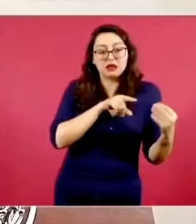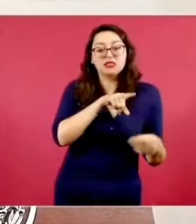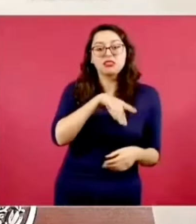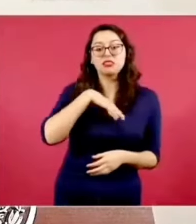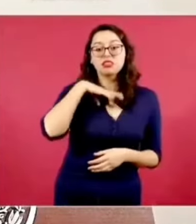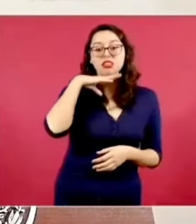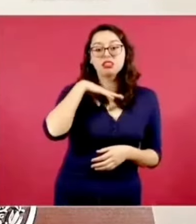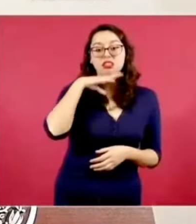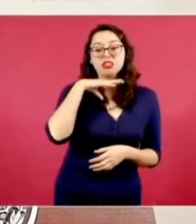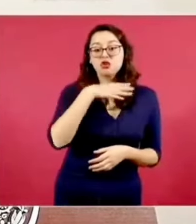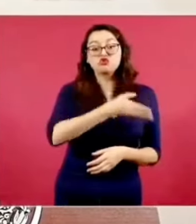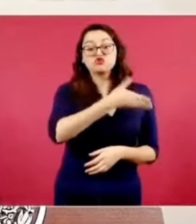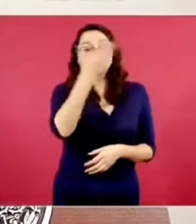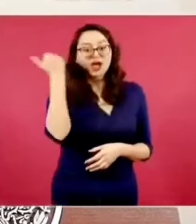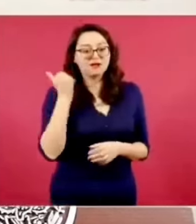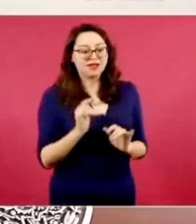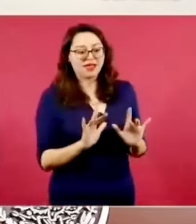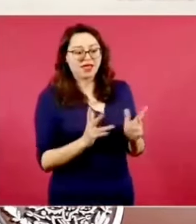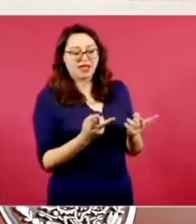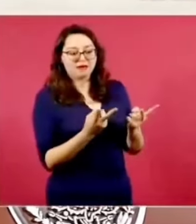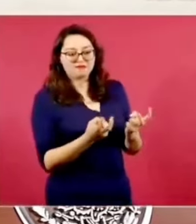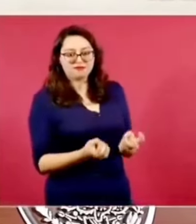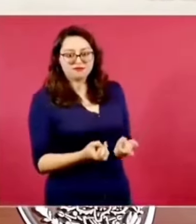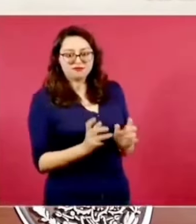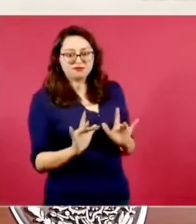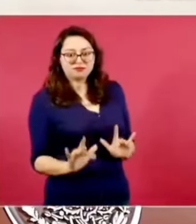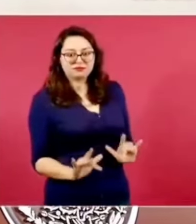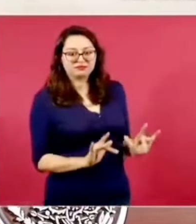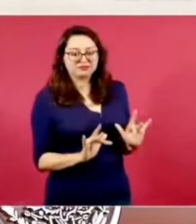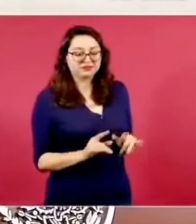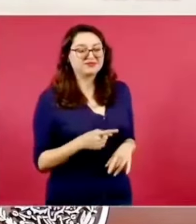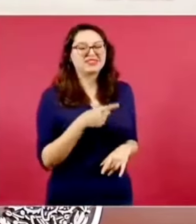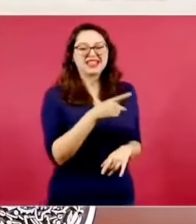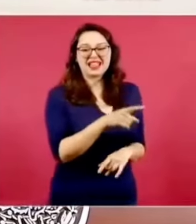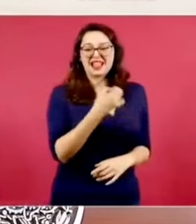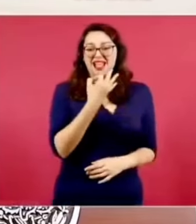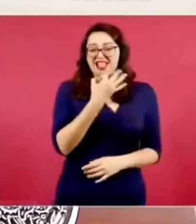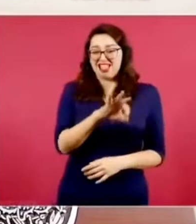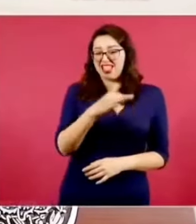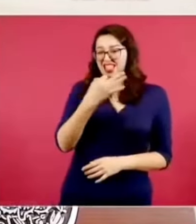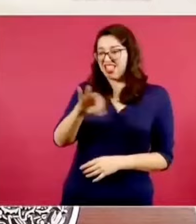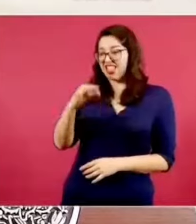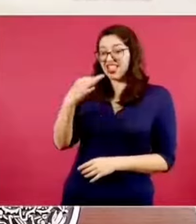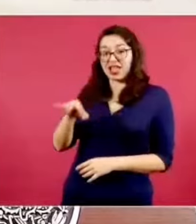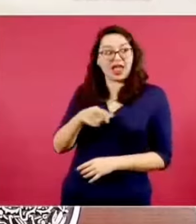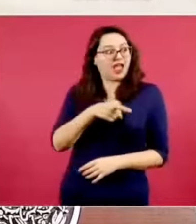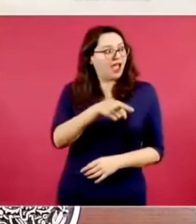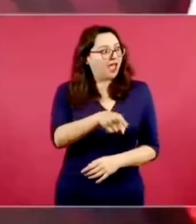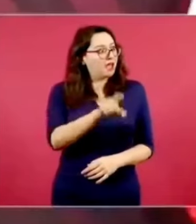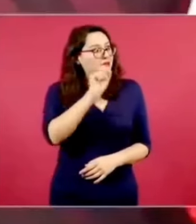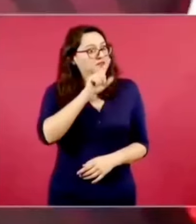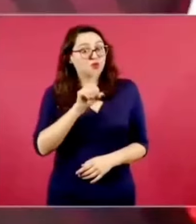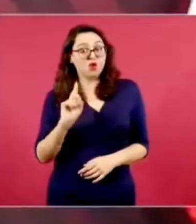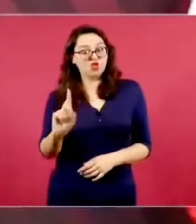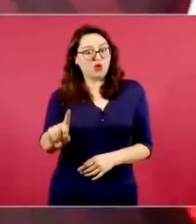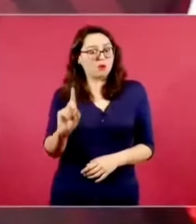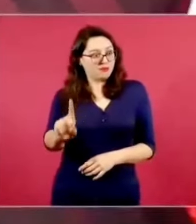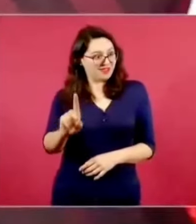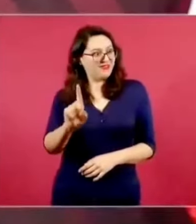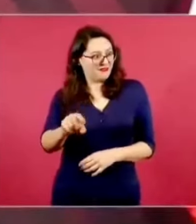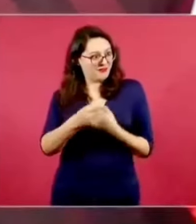empieza a este ofender a unas personas de